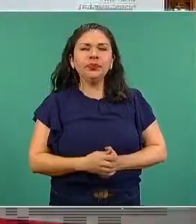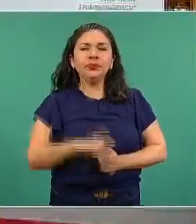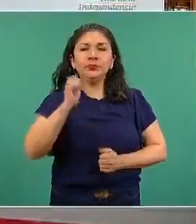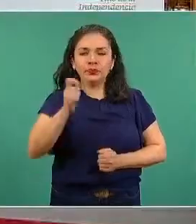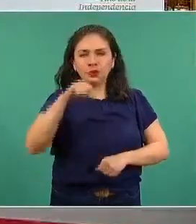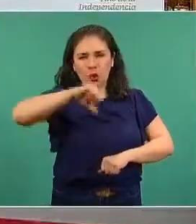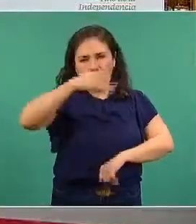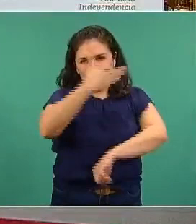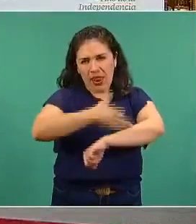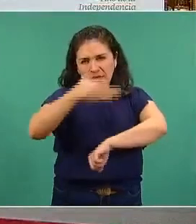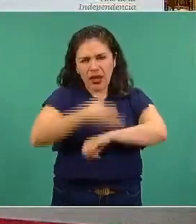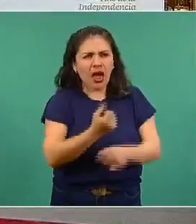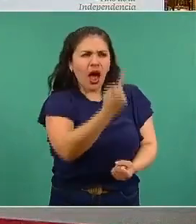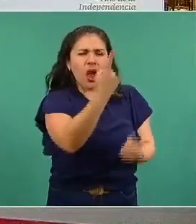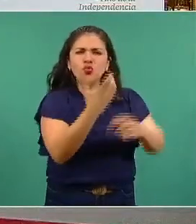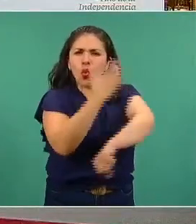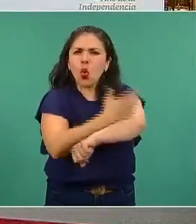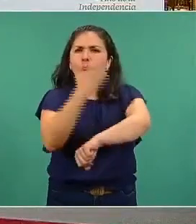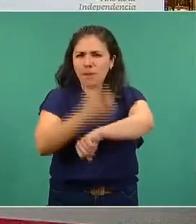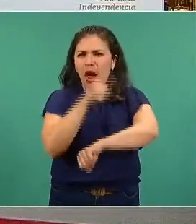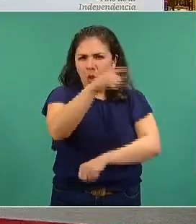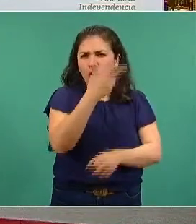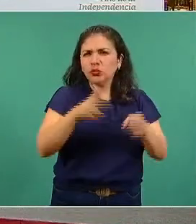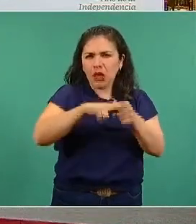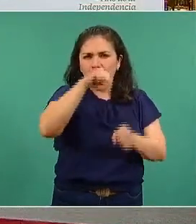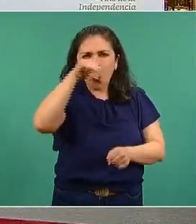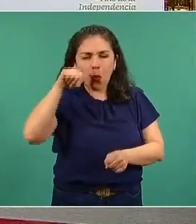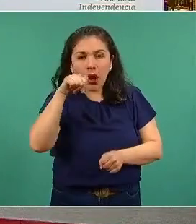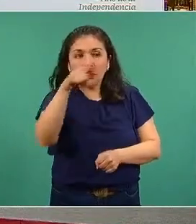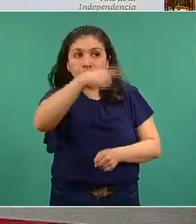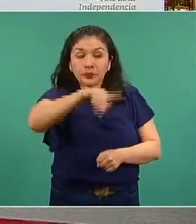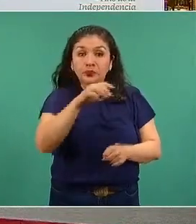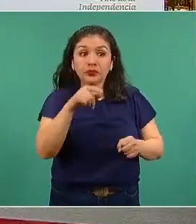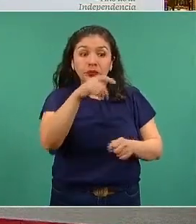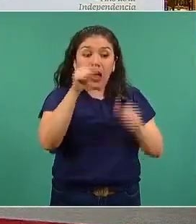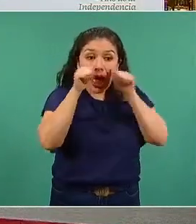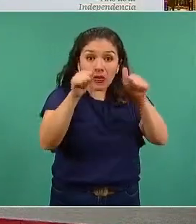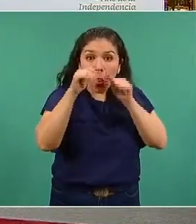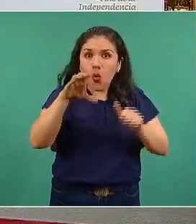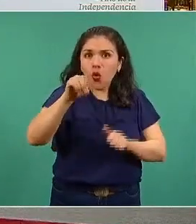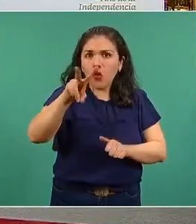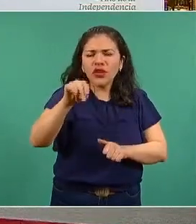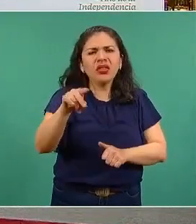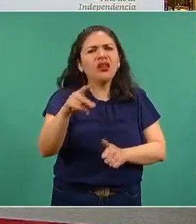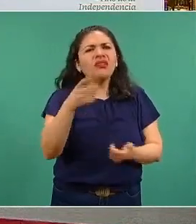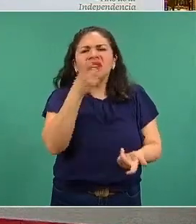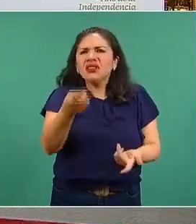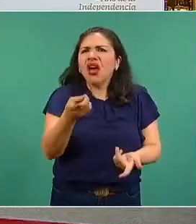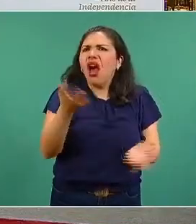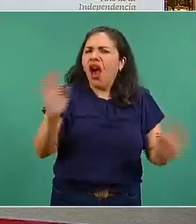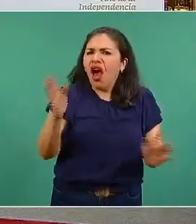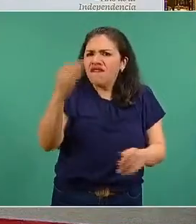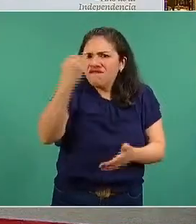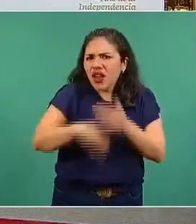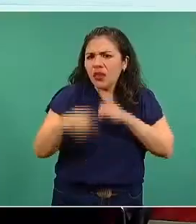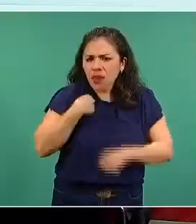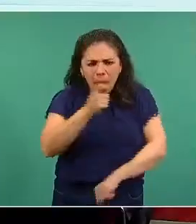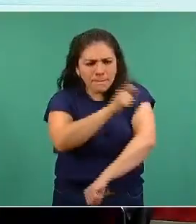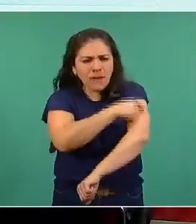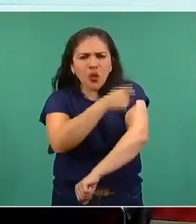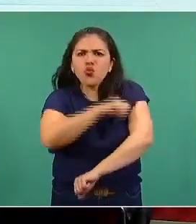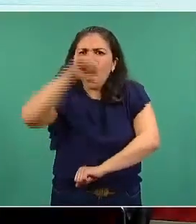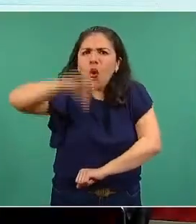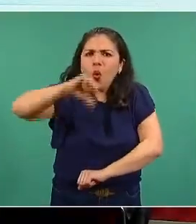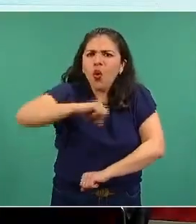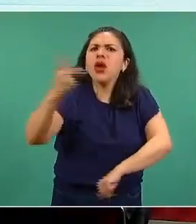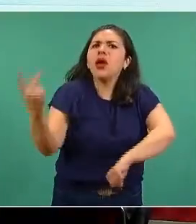de la tarde algunos colegas del hospital que no están en la unidad COVID tenían la idea de que les habían anunciado que serían vacunados